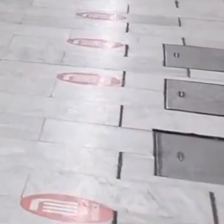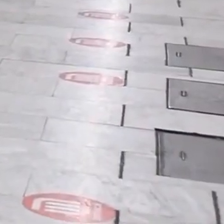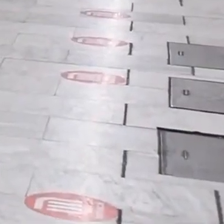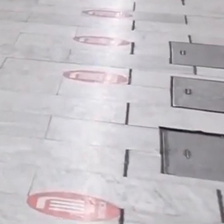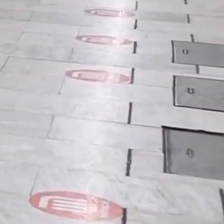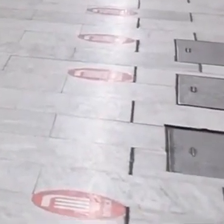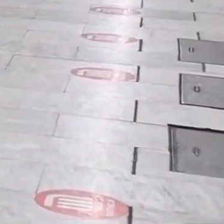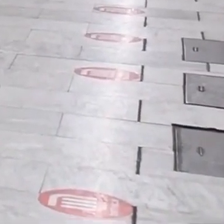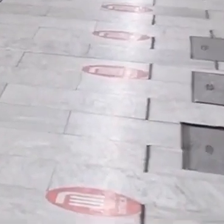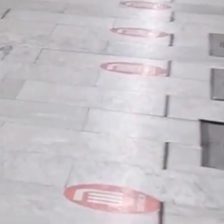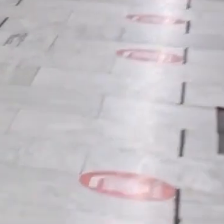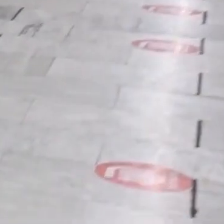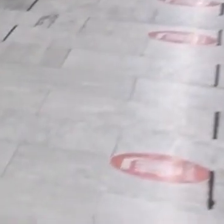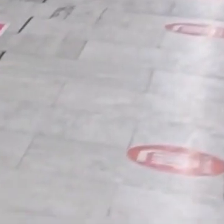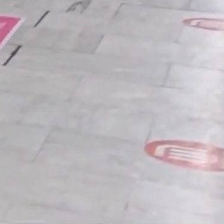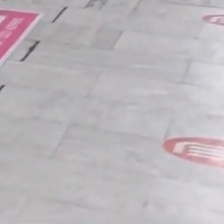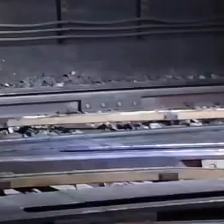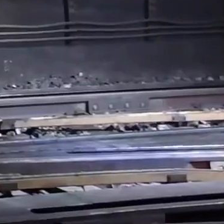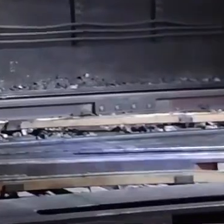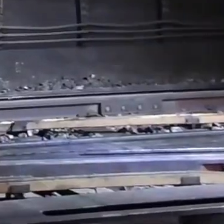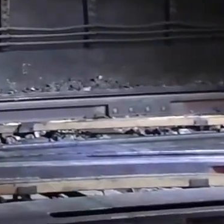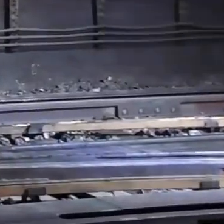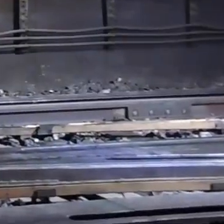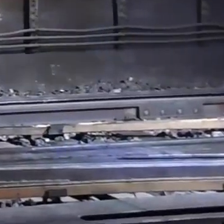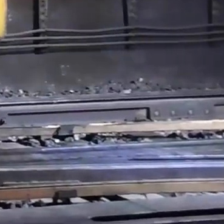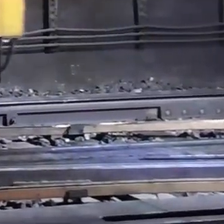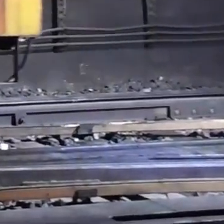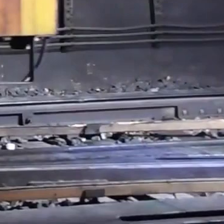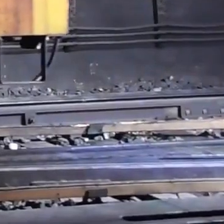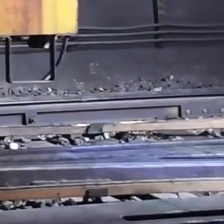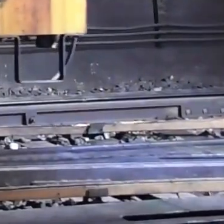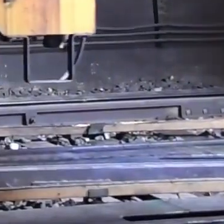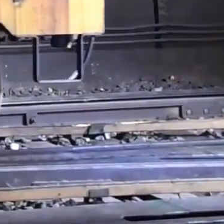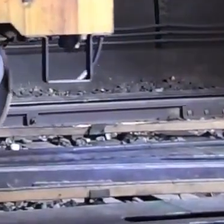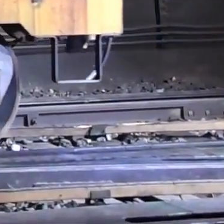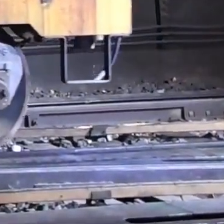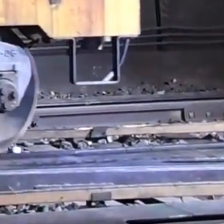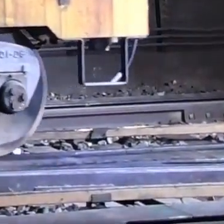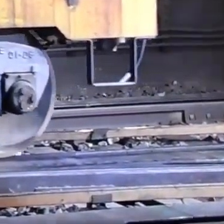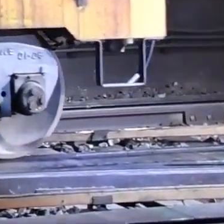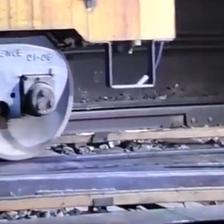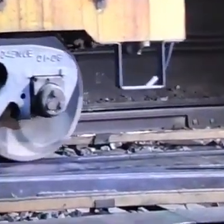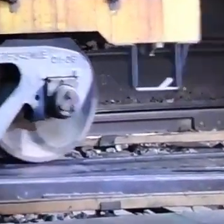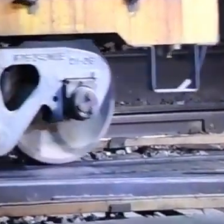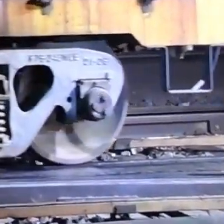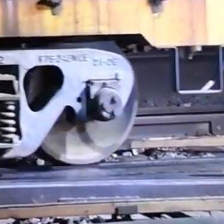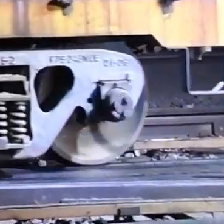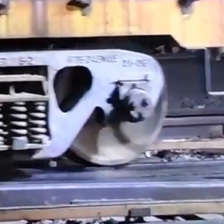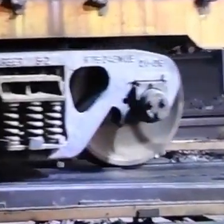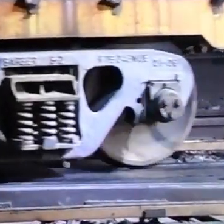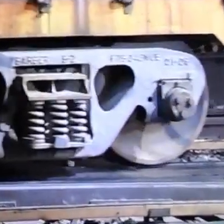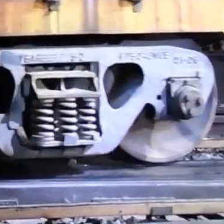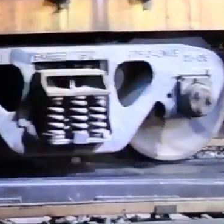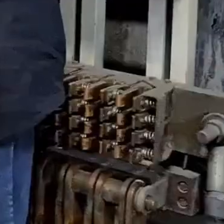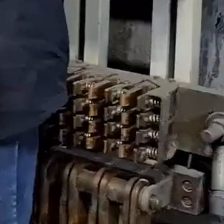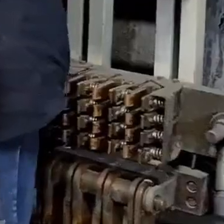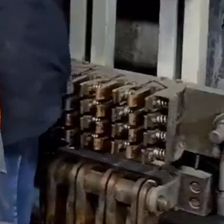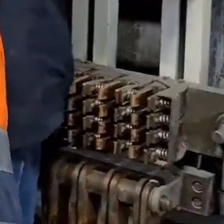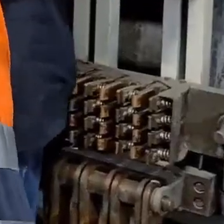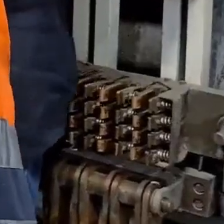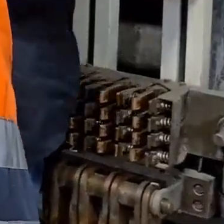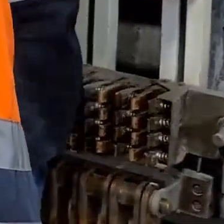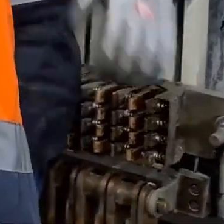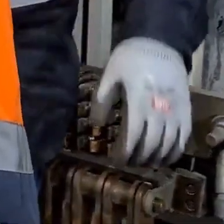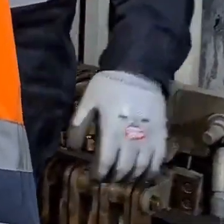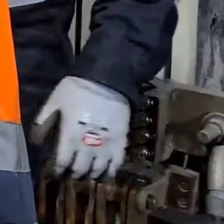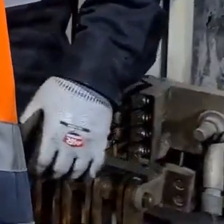para las víctimas para sus familiares para sus amigos para sus seros queridos lo lamento profundamente no yo sé